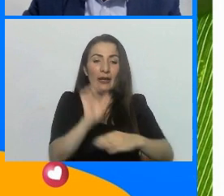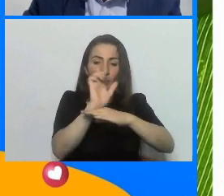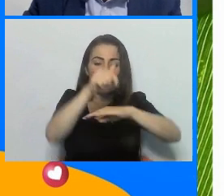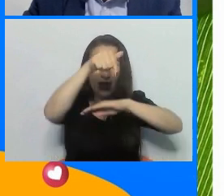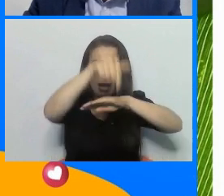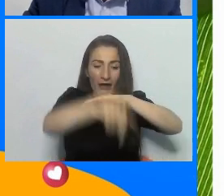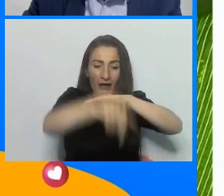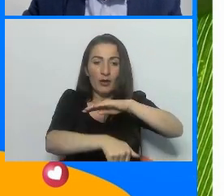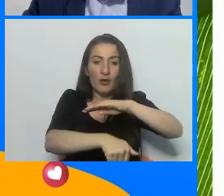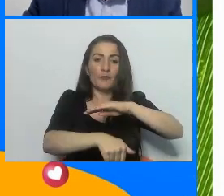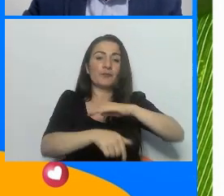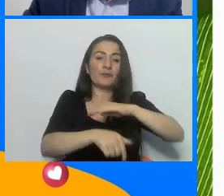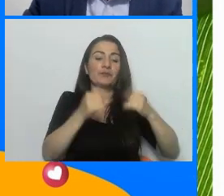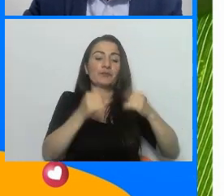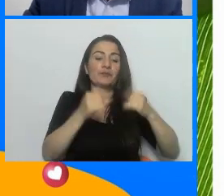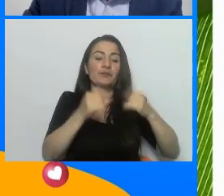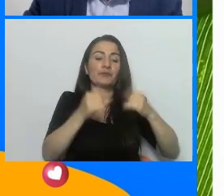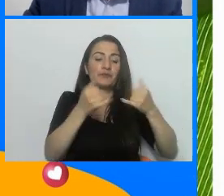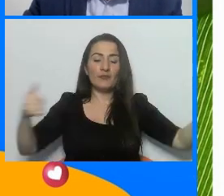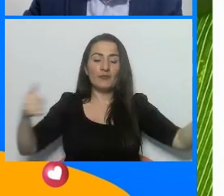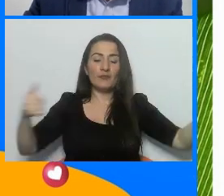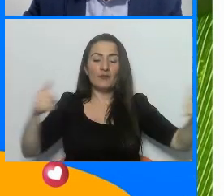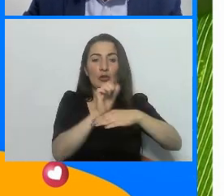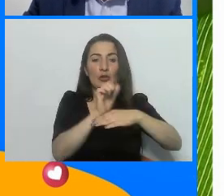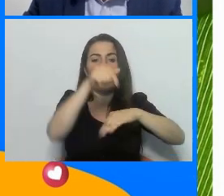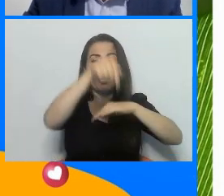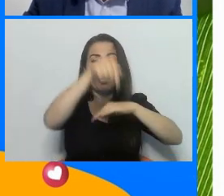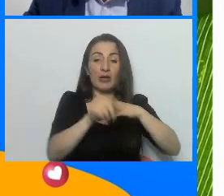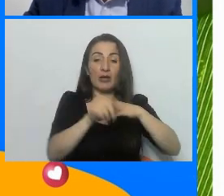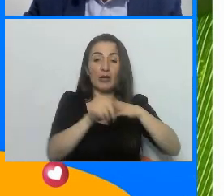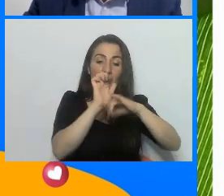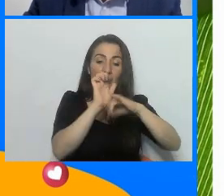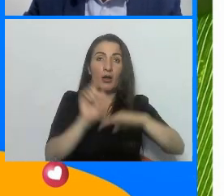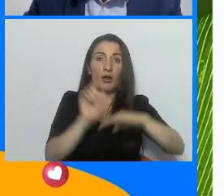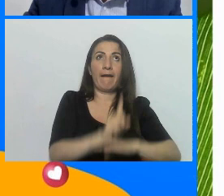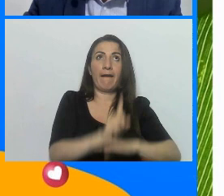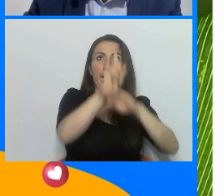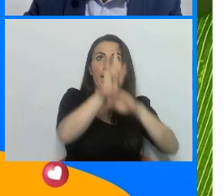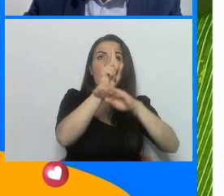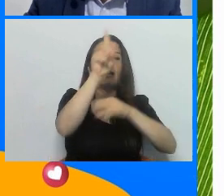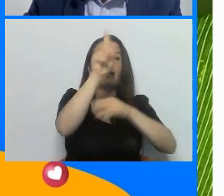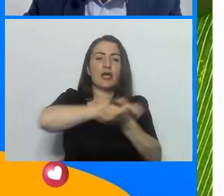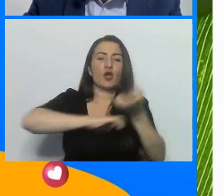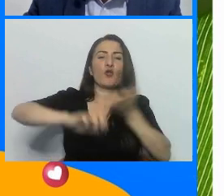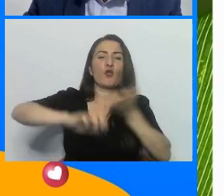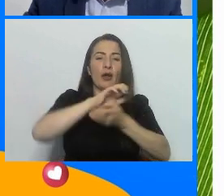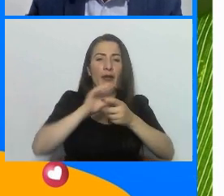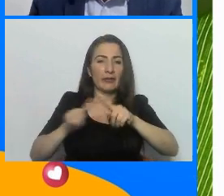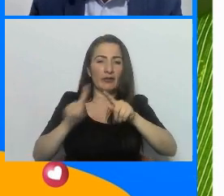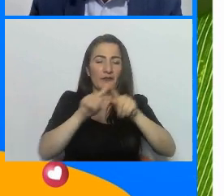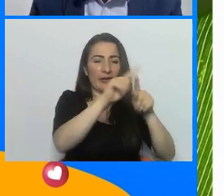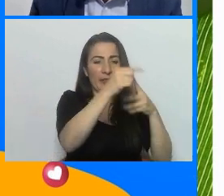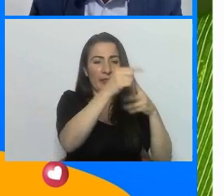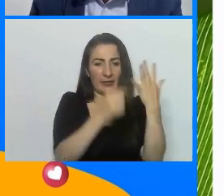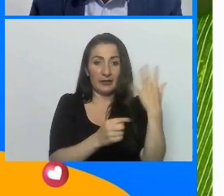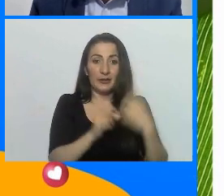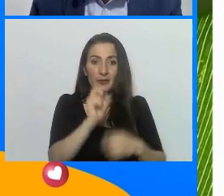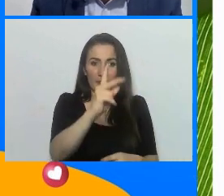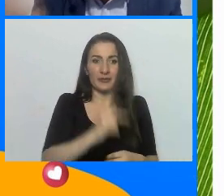De la línea del Ecuador. Y de la línea del Ecuador hacia arriba, pues vamos a encontrar ecosistemas con características diferentes, ¿ok?